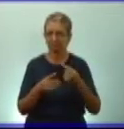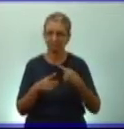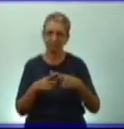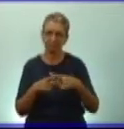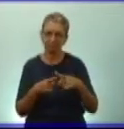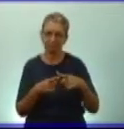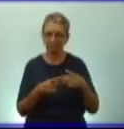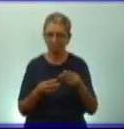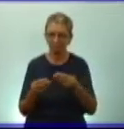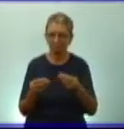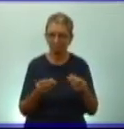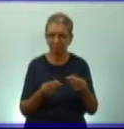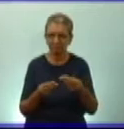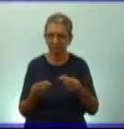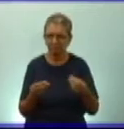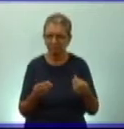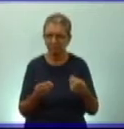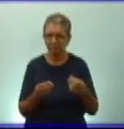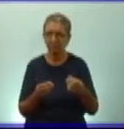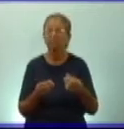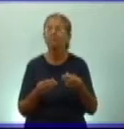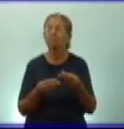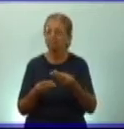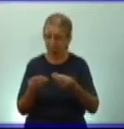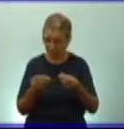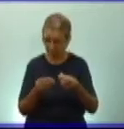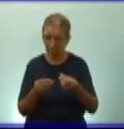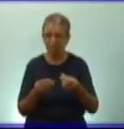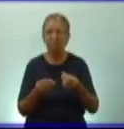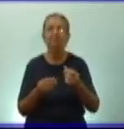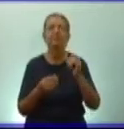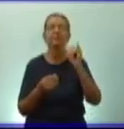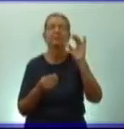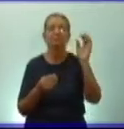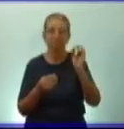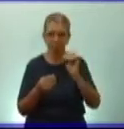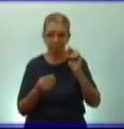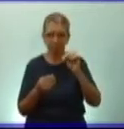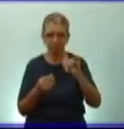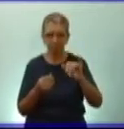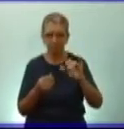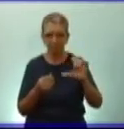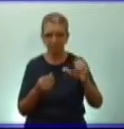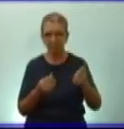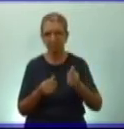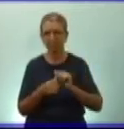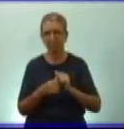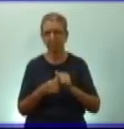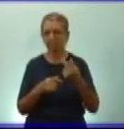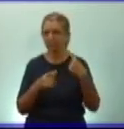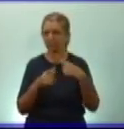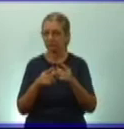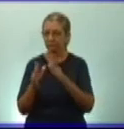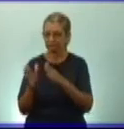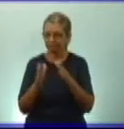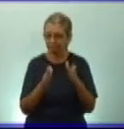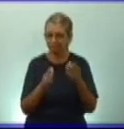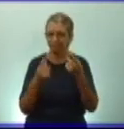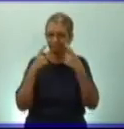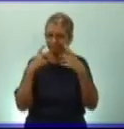partículas que lo forman, como está formado por iones, es una sustancia iónica, que es otro aspecto importante y es